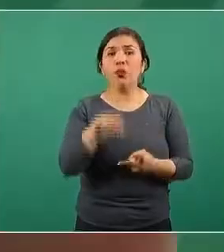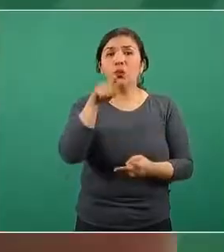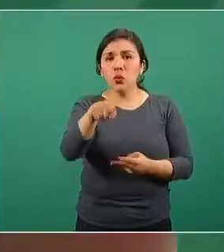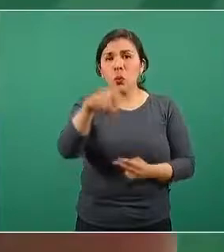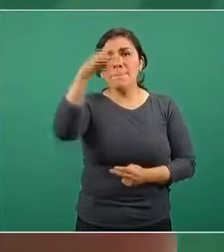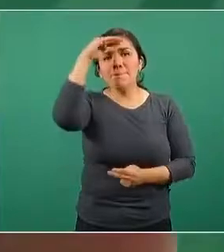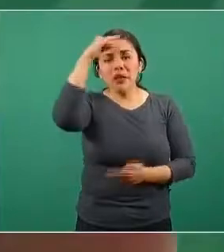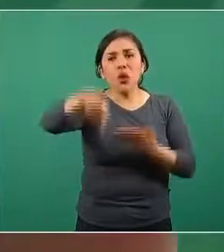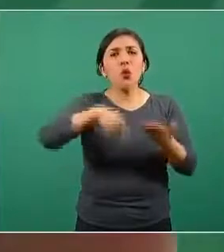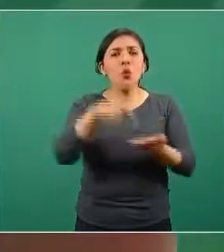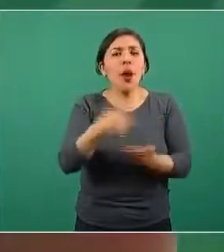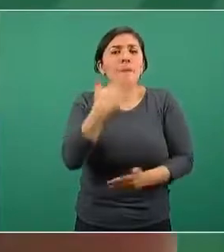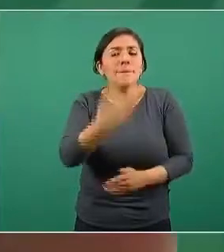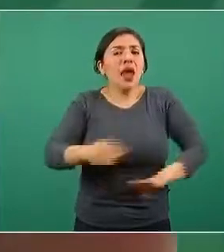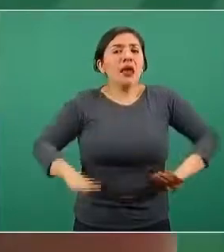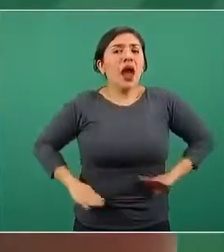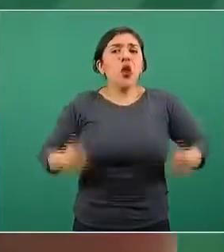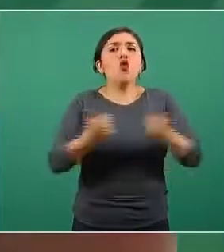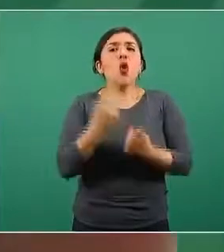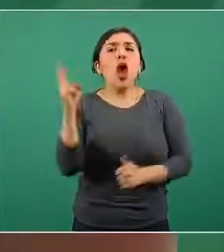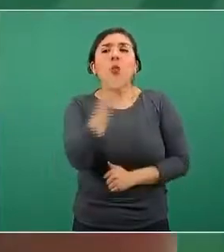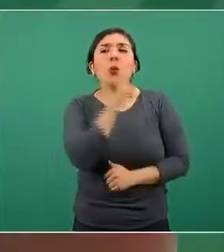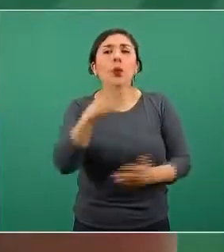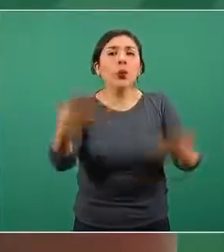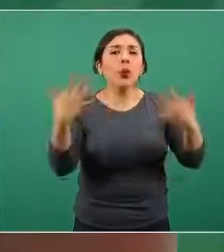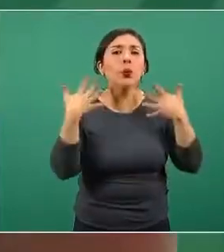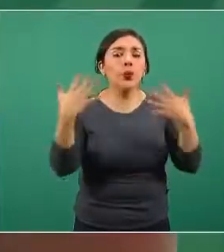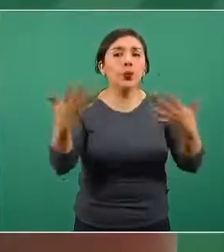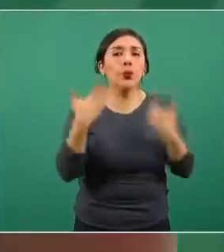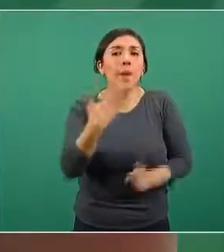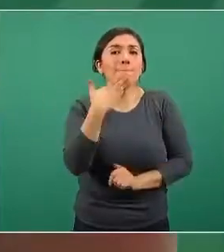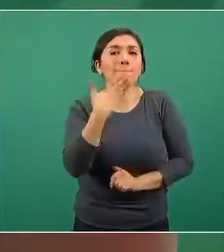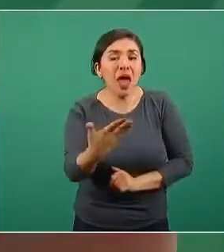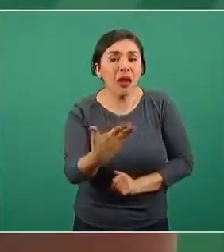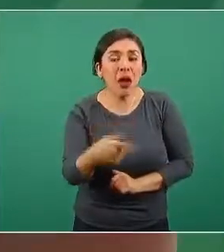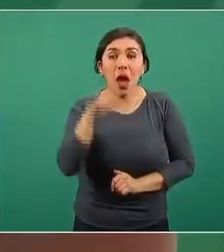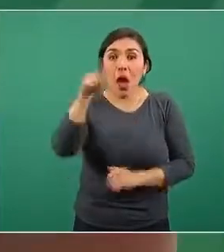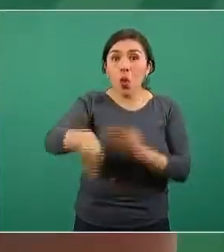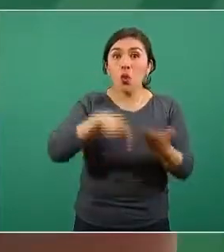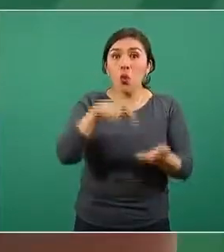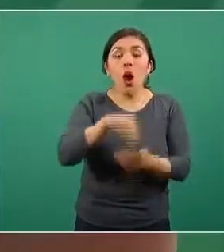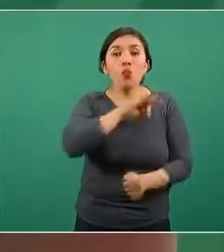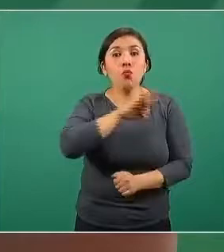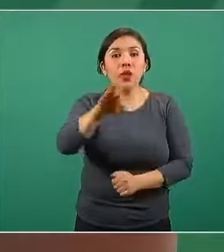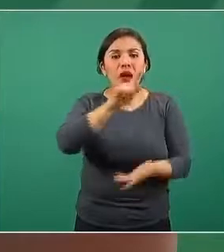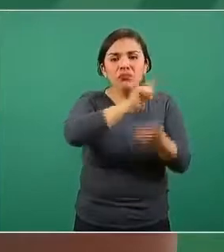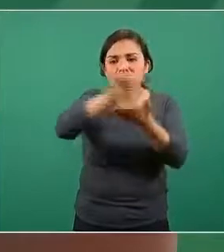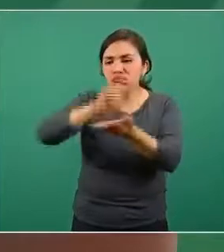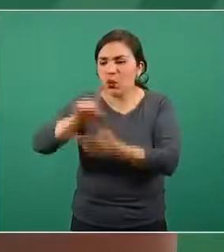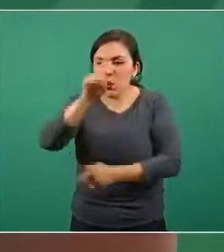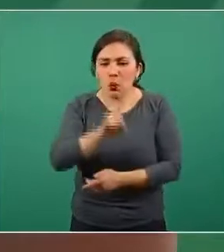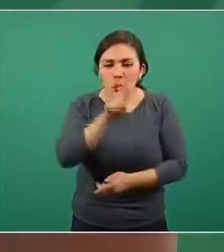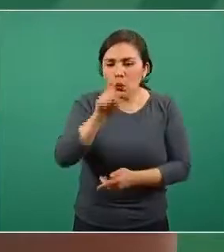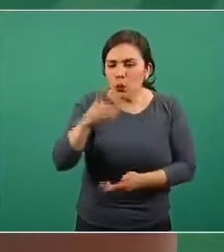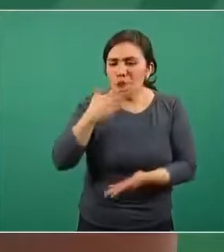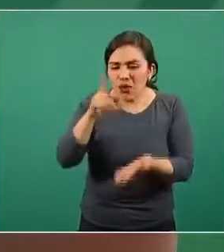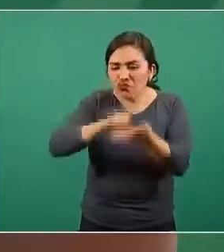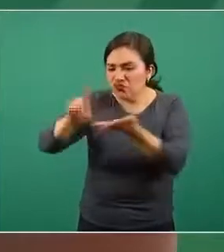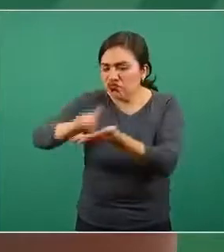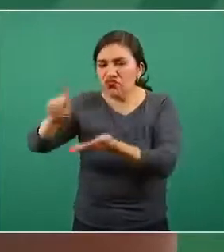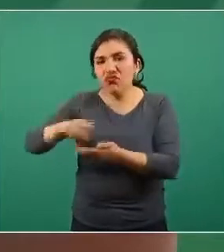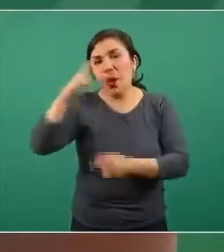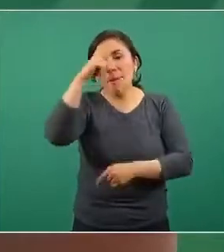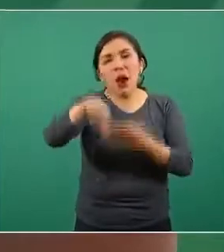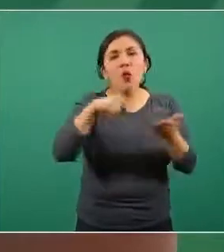estar en lugares adecuadamente ventilados. Decidan estar en lugares donde pueden hacer una limpieza y desinfección adecuada de